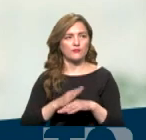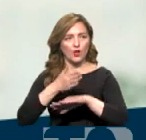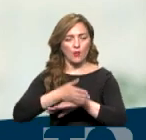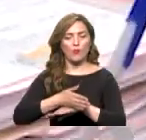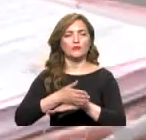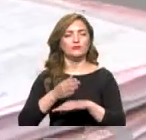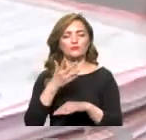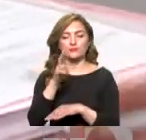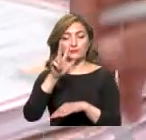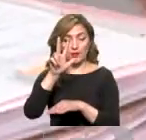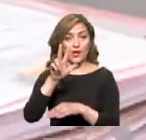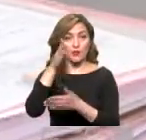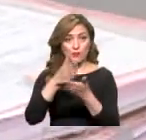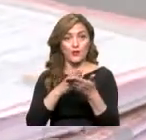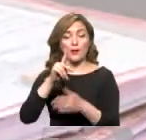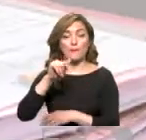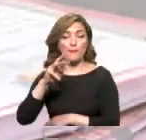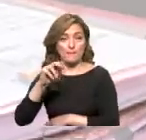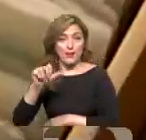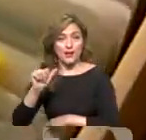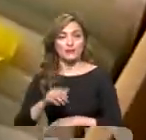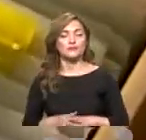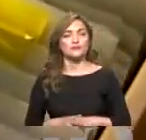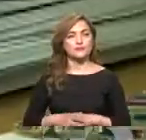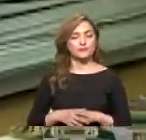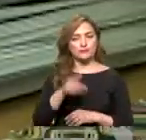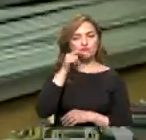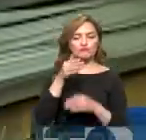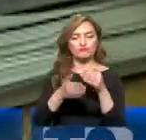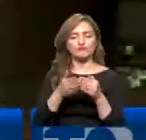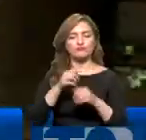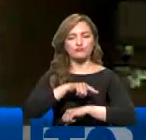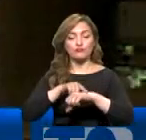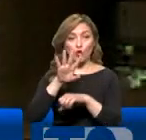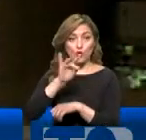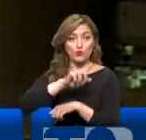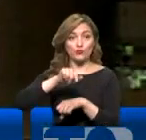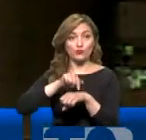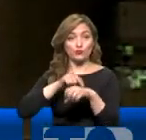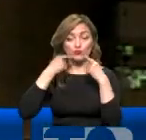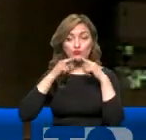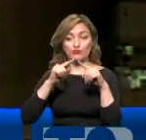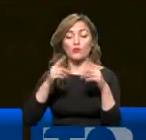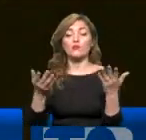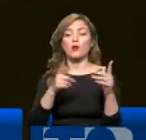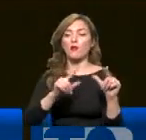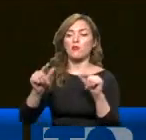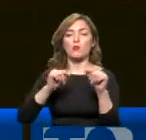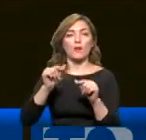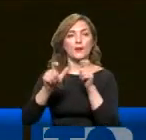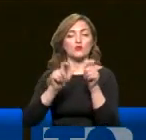Pamela Aguirre. Además de estas versiones, Fiscalía solicitó que en un plazo de 48 horas se remita los movimientos migratorios